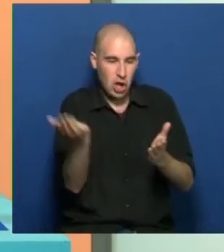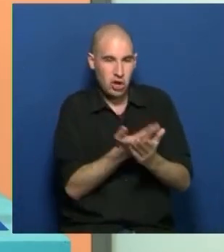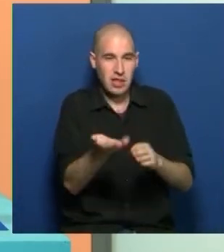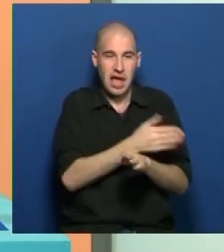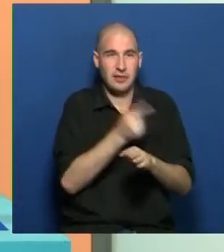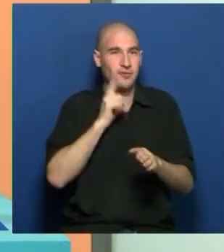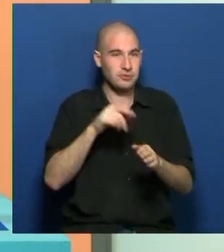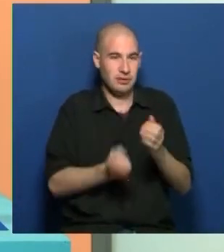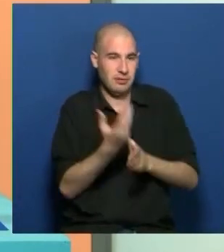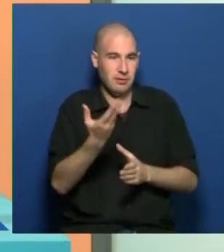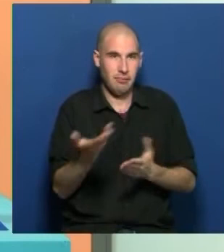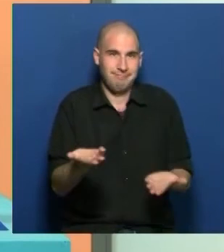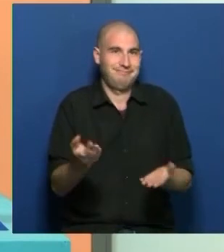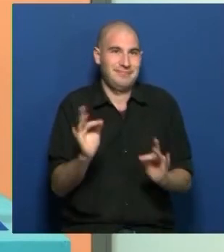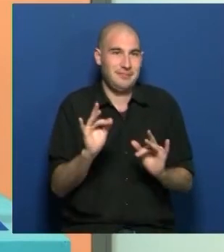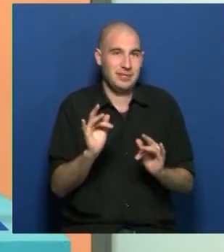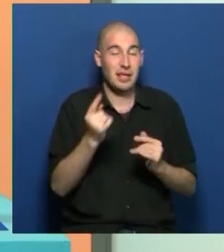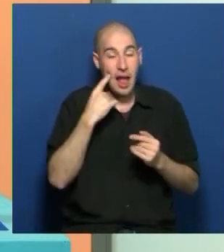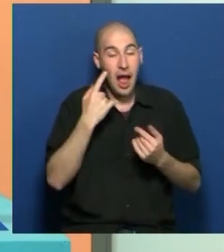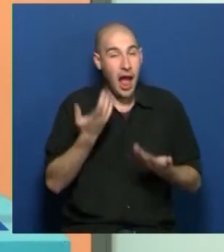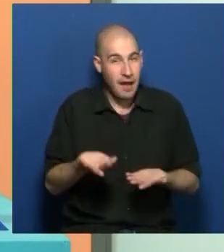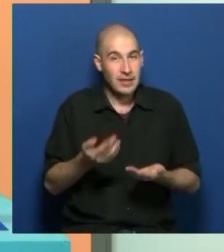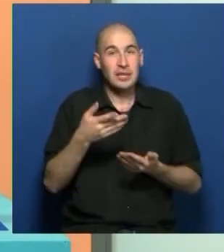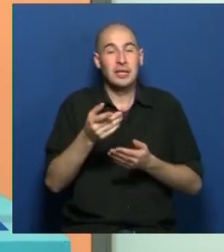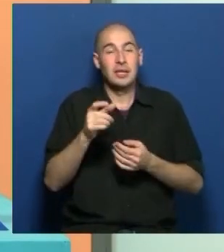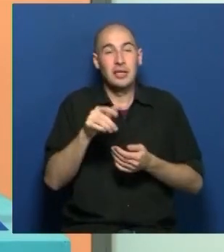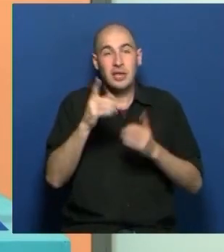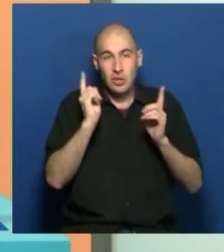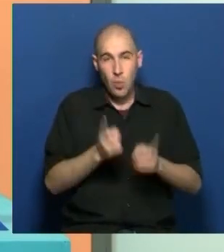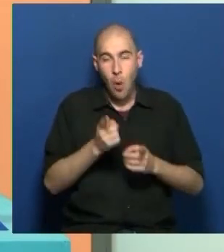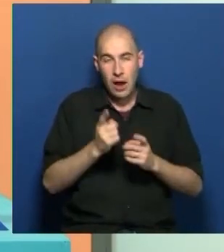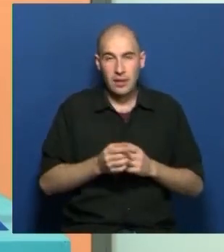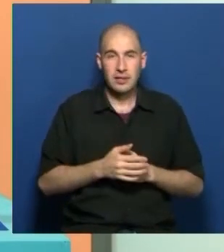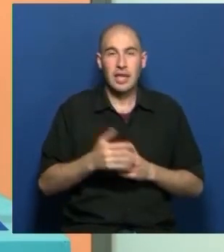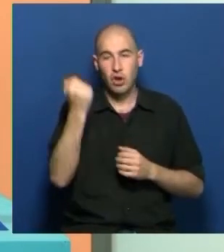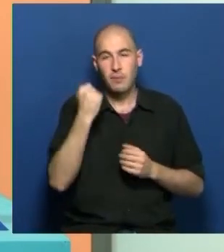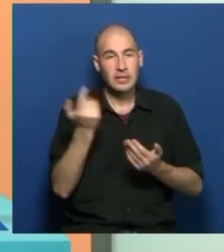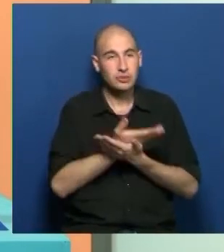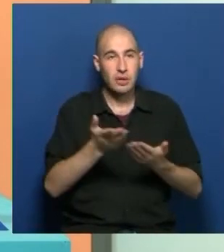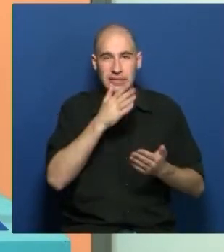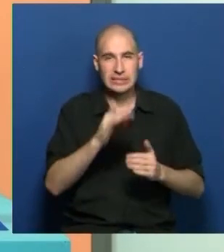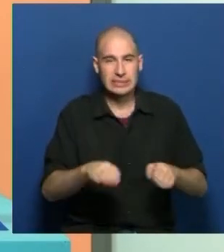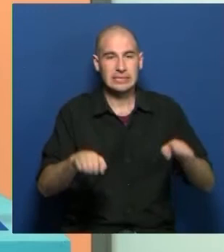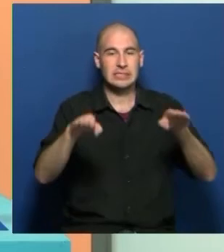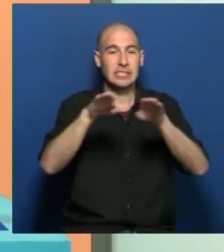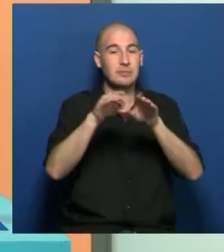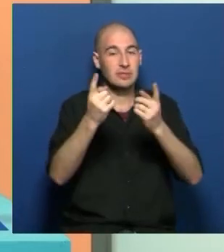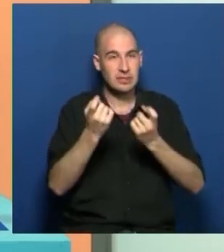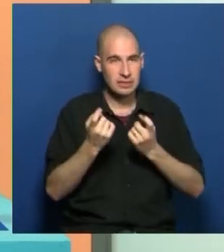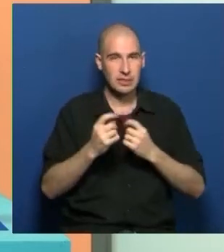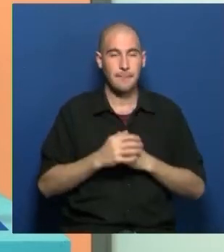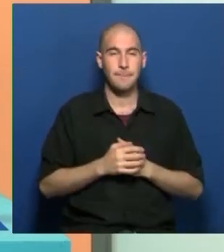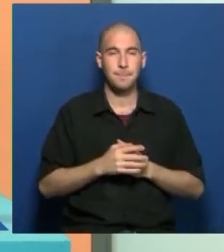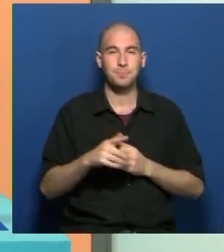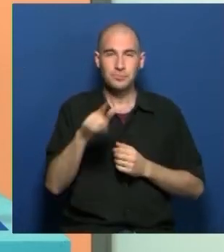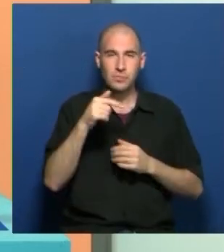de que dé frutos, va a estar complicado. Habría que tratar de encontrar, como en todo la economía, creo que un equilibrio necesario para